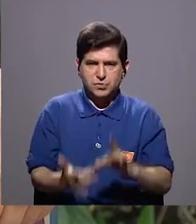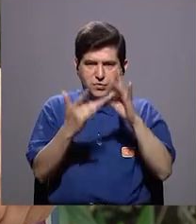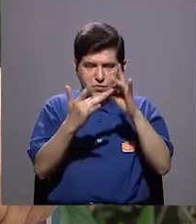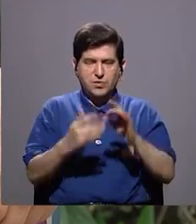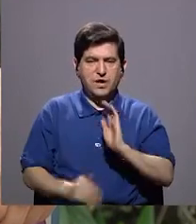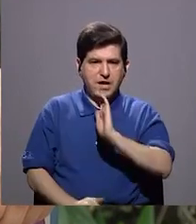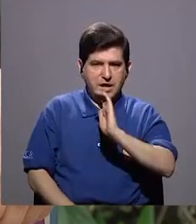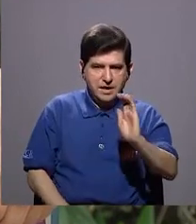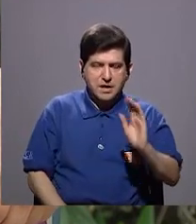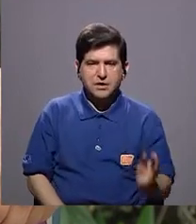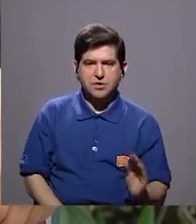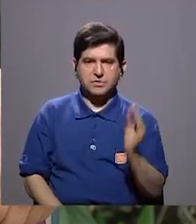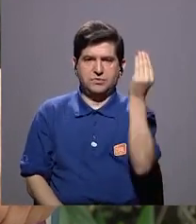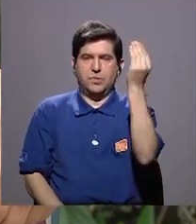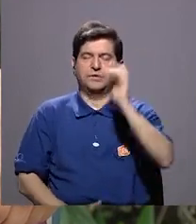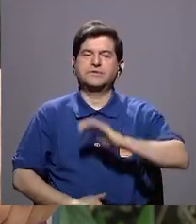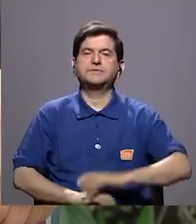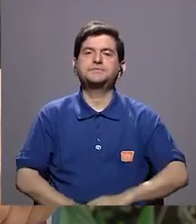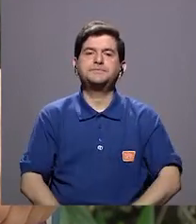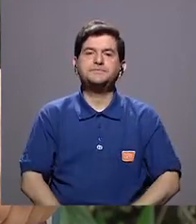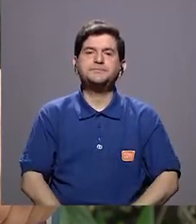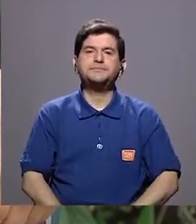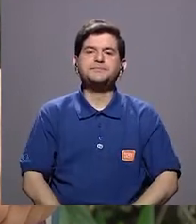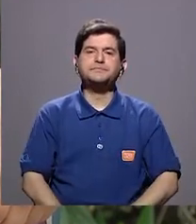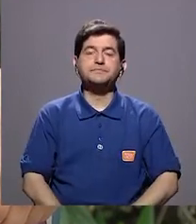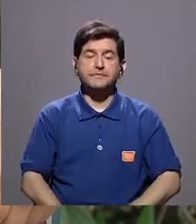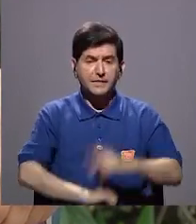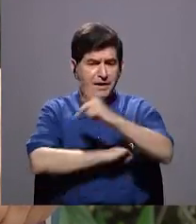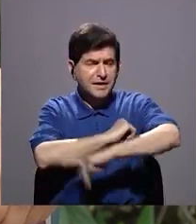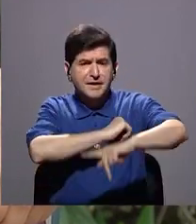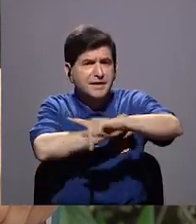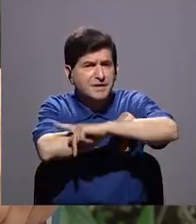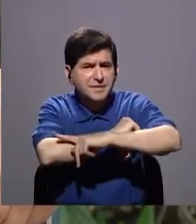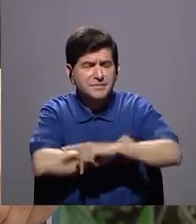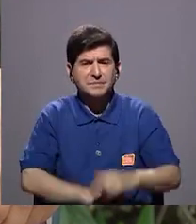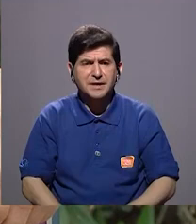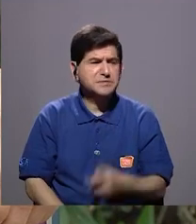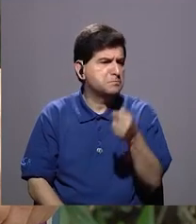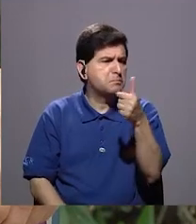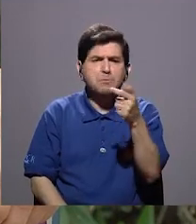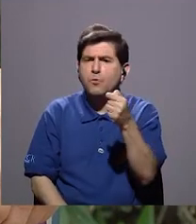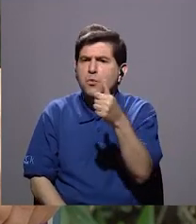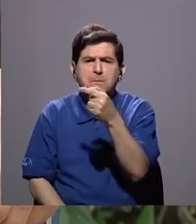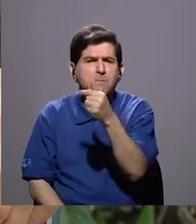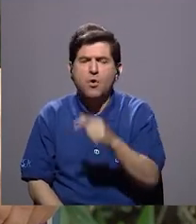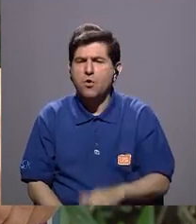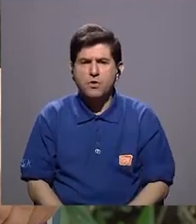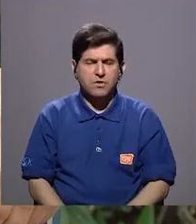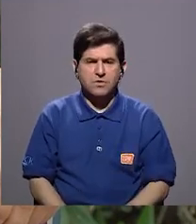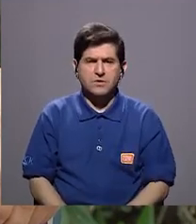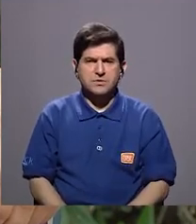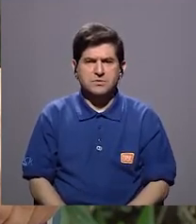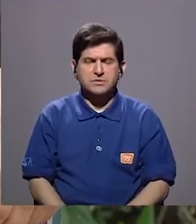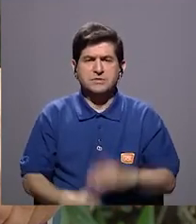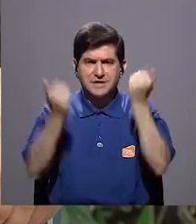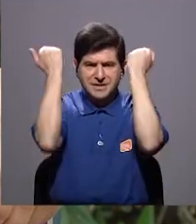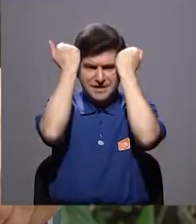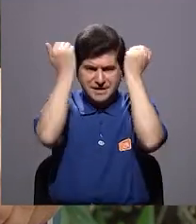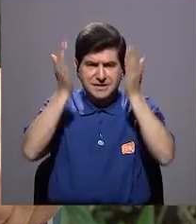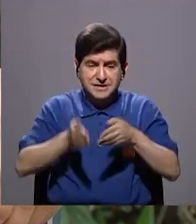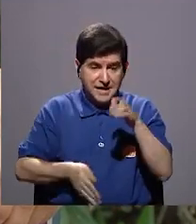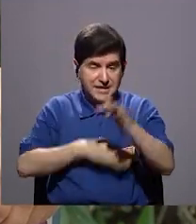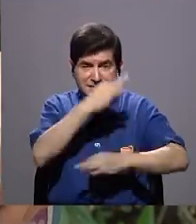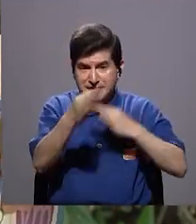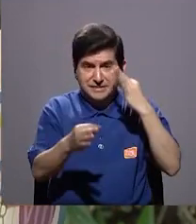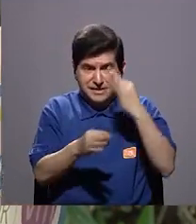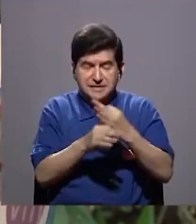en niños y adolescentes, y aquí en el país pues son pocos la cantidad de psiquiatras que